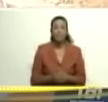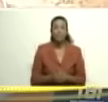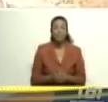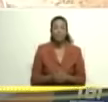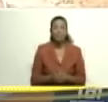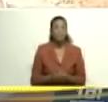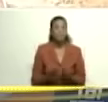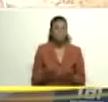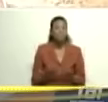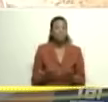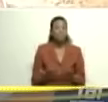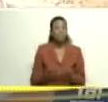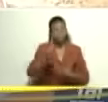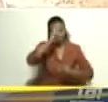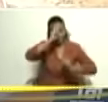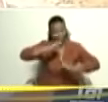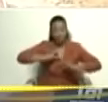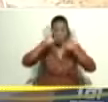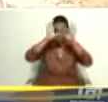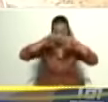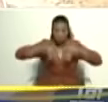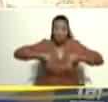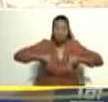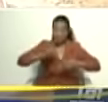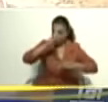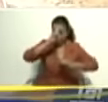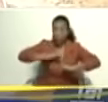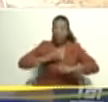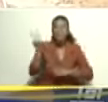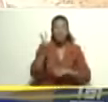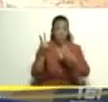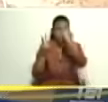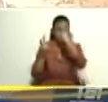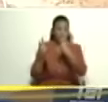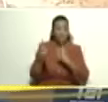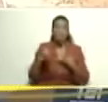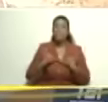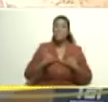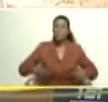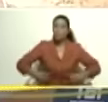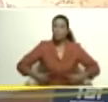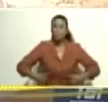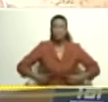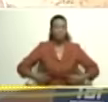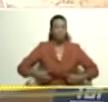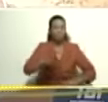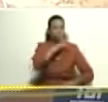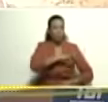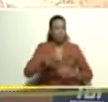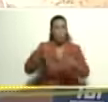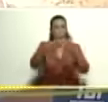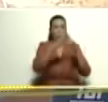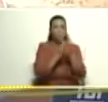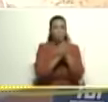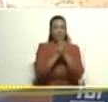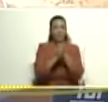Tenemos que autorreconocernos que los venezolanos, con esfuerzo propio y de manera social y